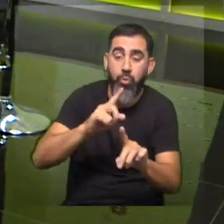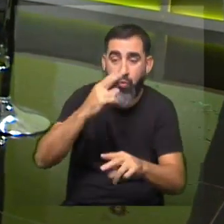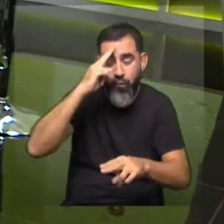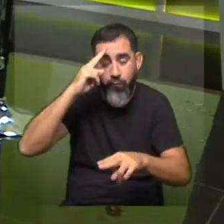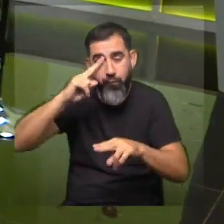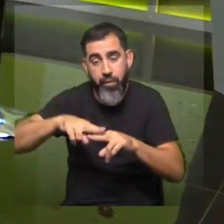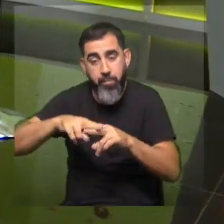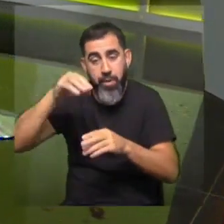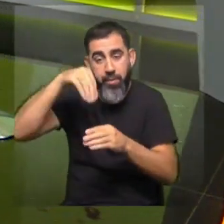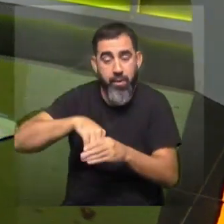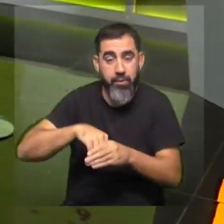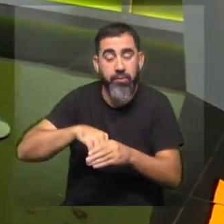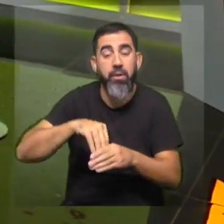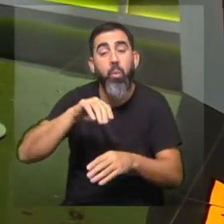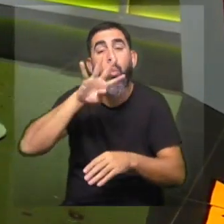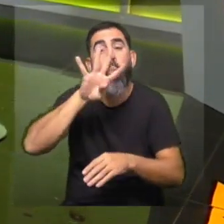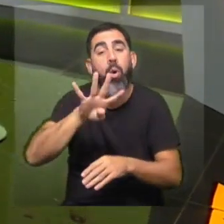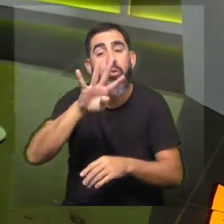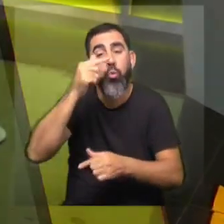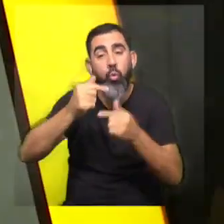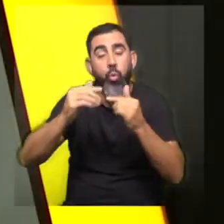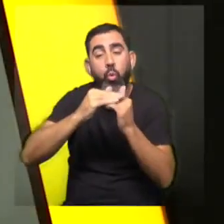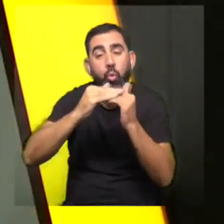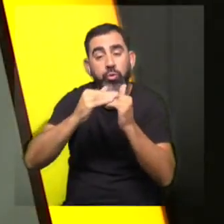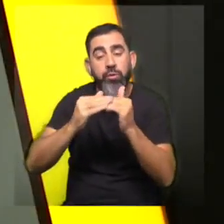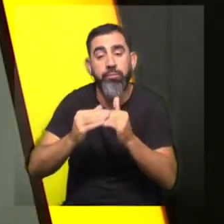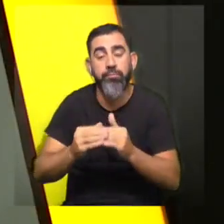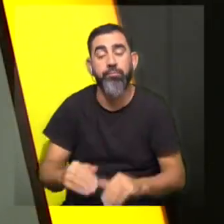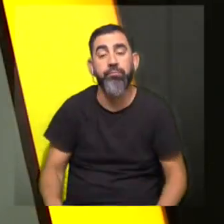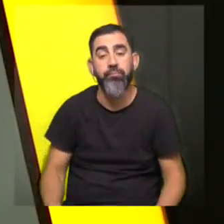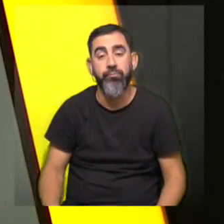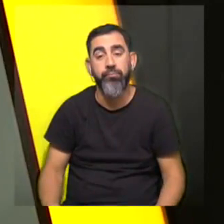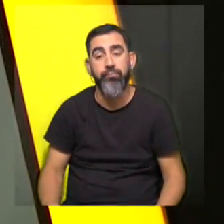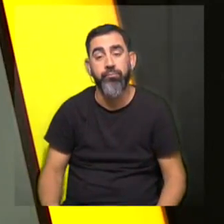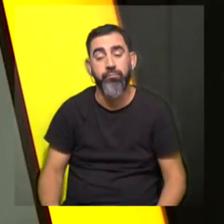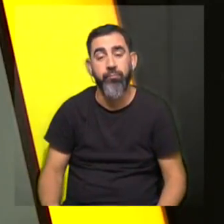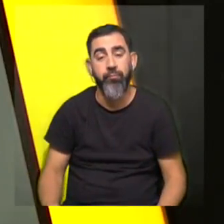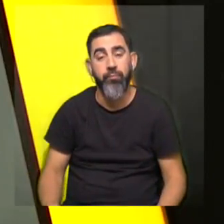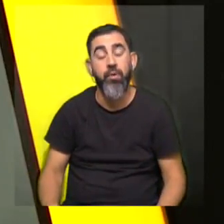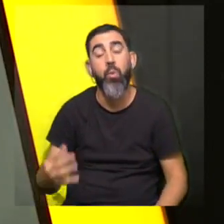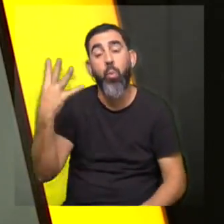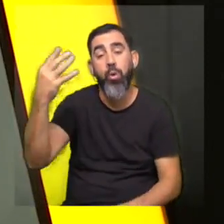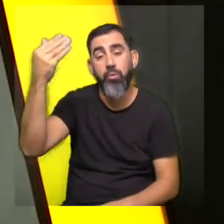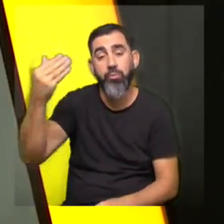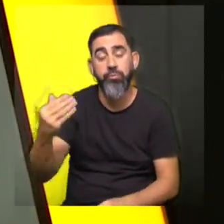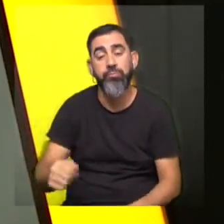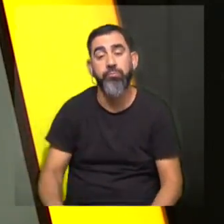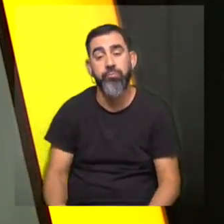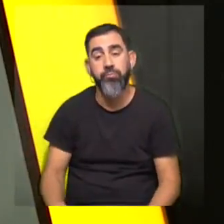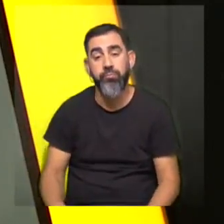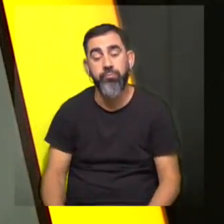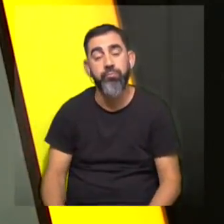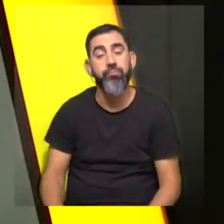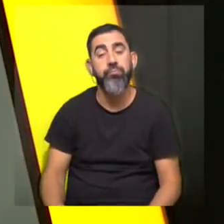enfermedad. Y está formada por 4 elementos, 4 bases. Ahí está, adenina, timina, guanina y